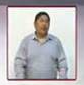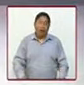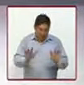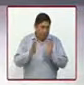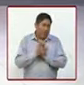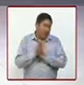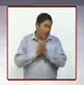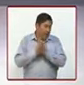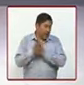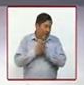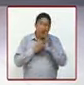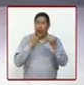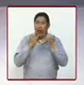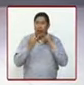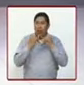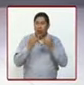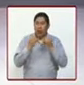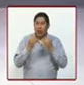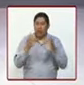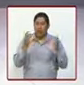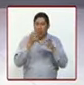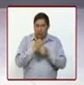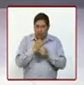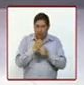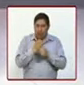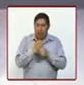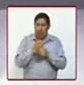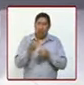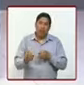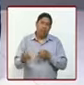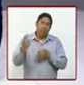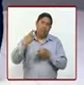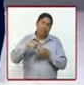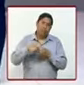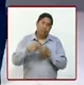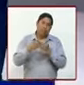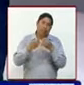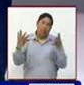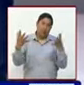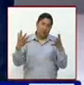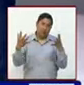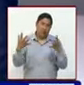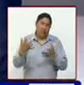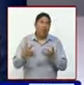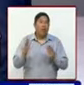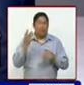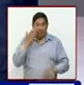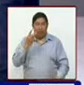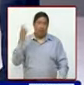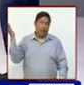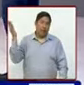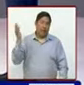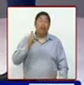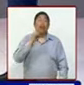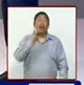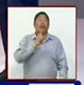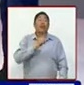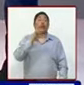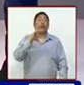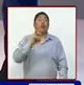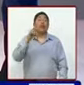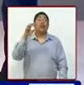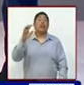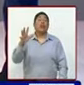Pero vamos a revisar algunos datos importantes en torno a los postulantes para autoridades judiciales. Muy bien, tenemos este dato, ¿no? Son